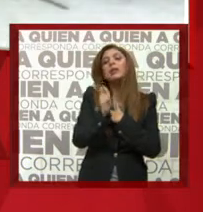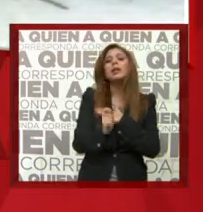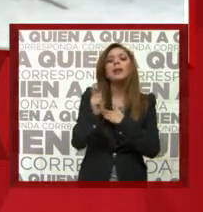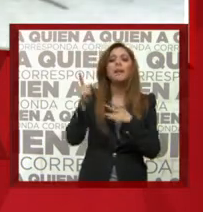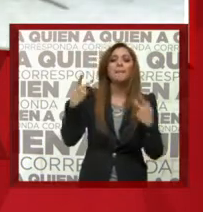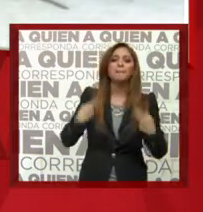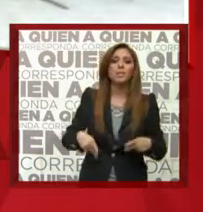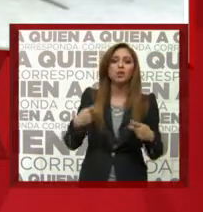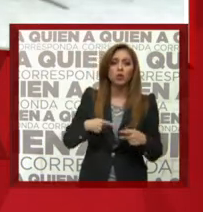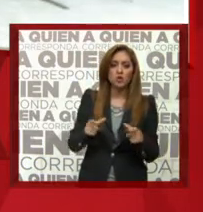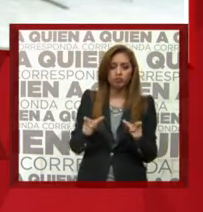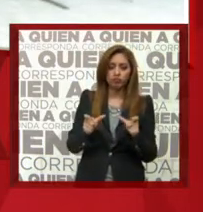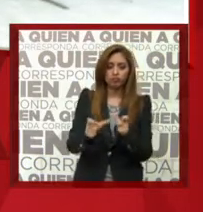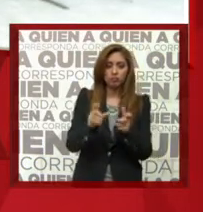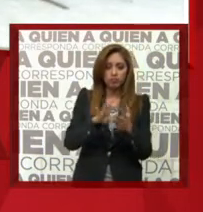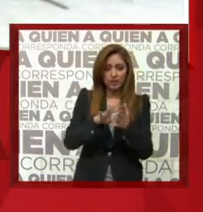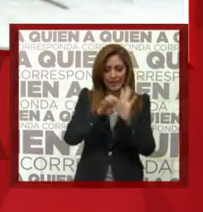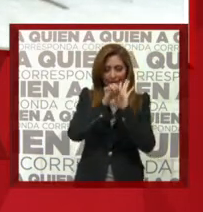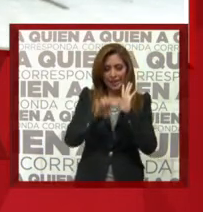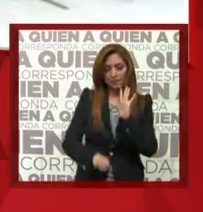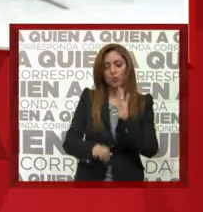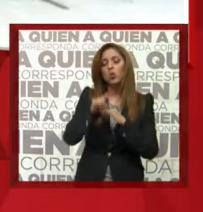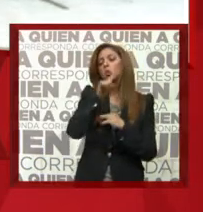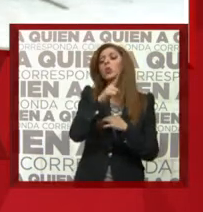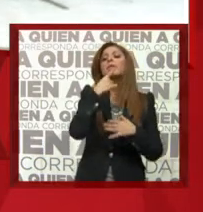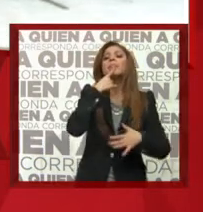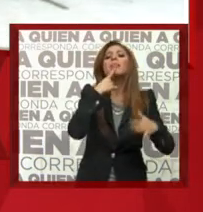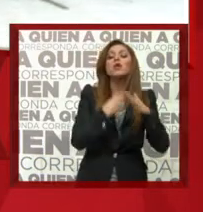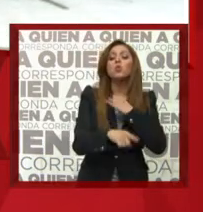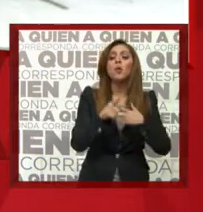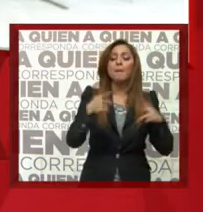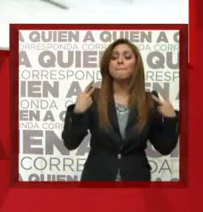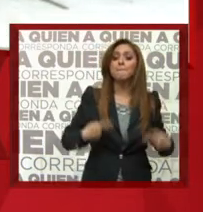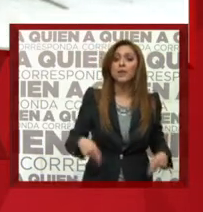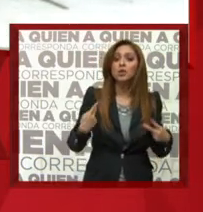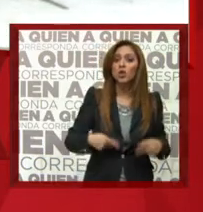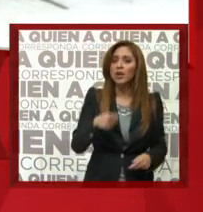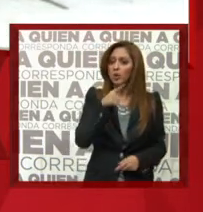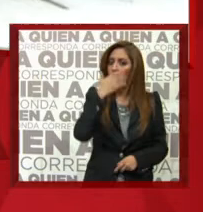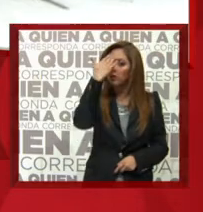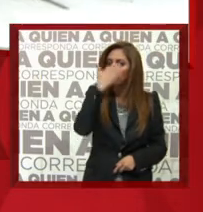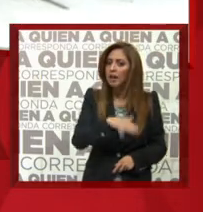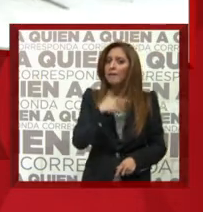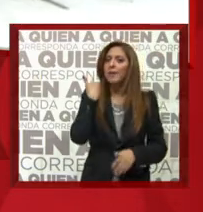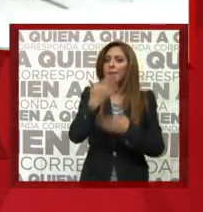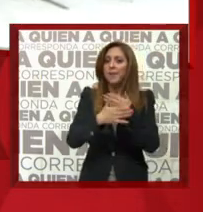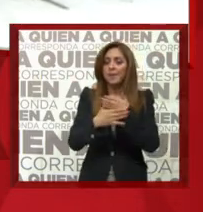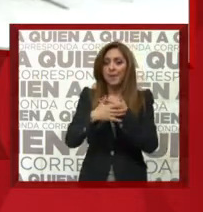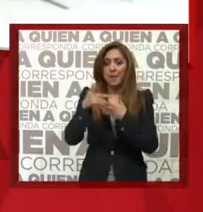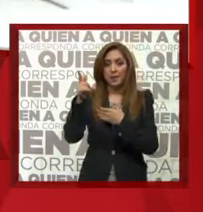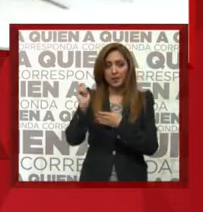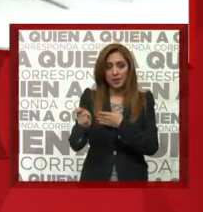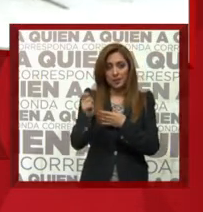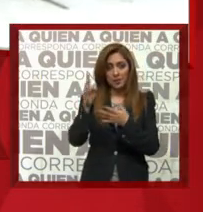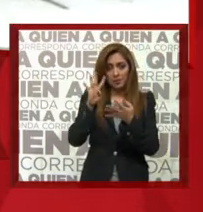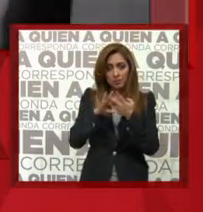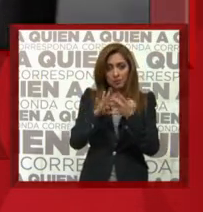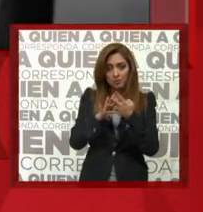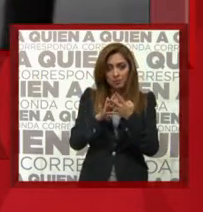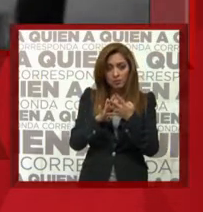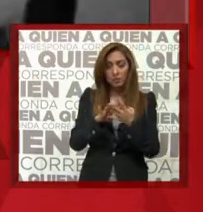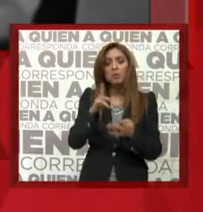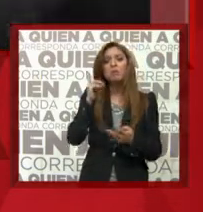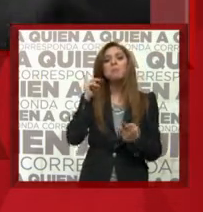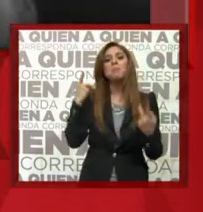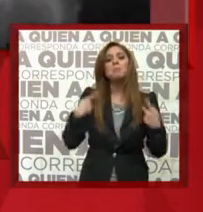que un carcelero. Si tú denuncias a una persona por un delito que sabes que va a tener prisión preventiva, la persona va a